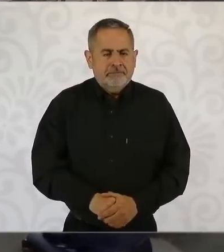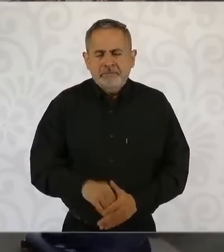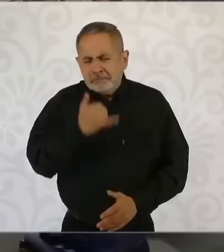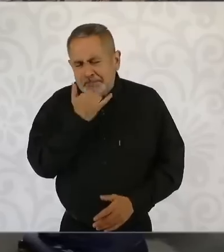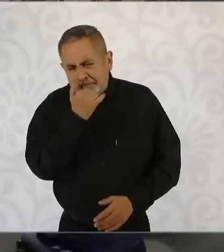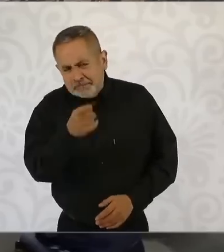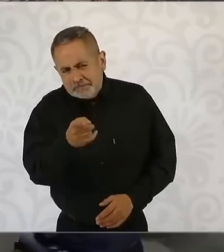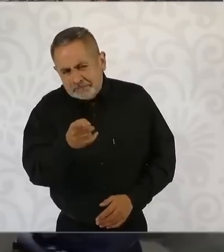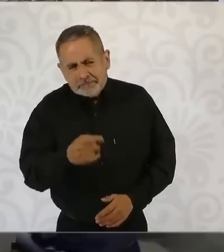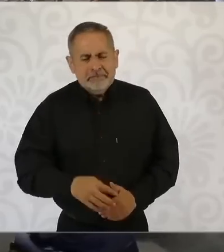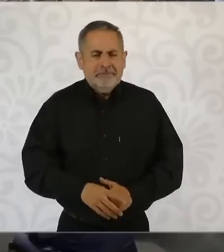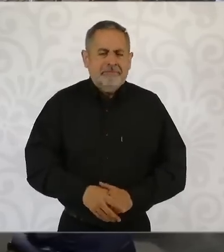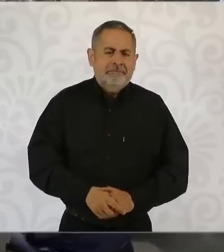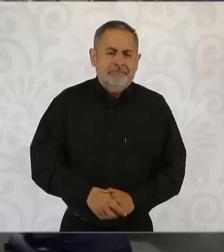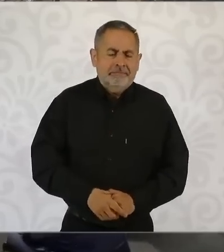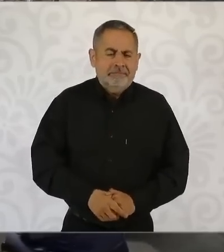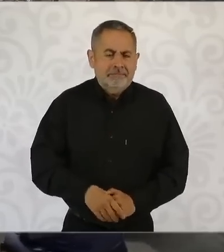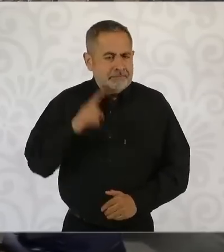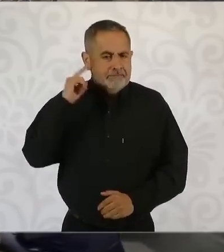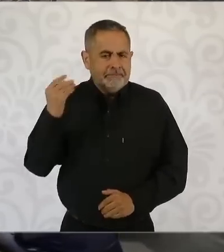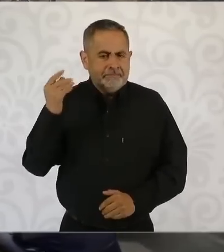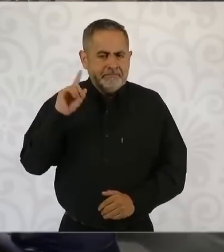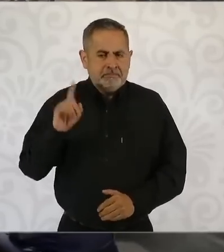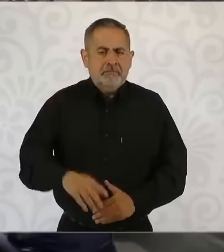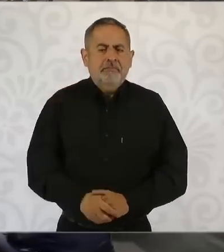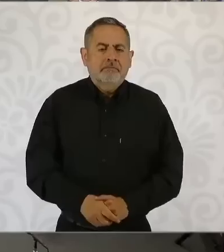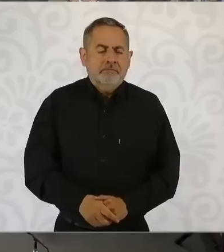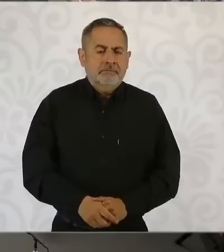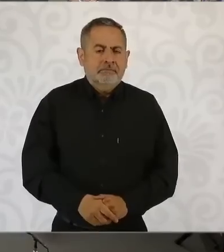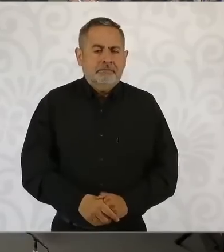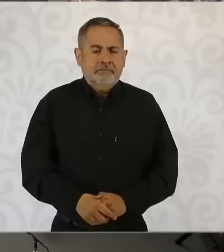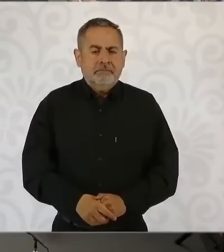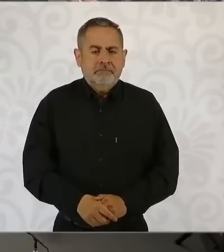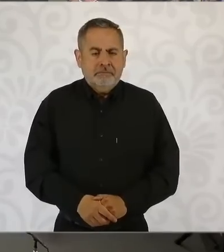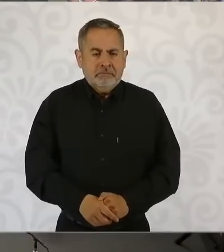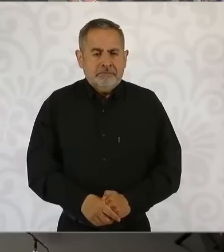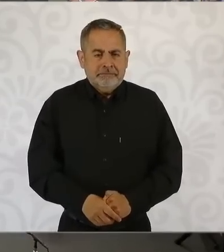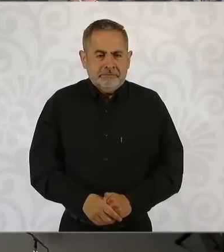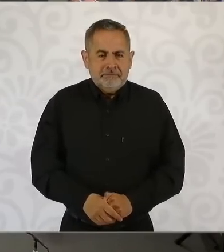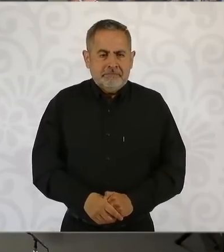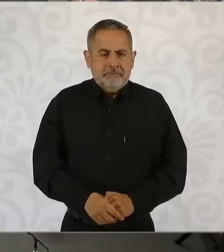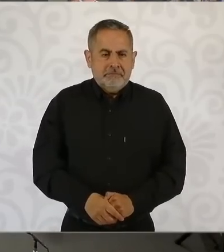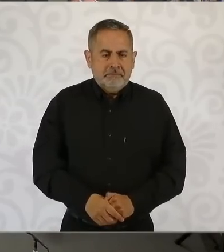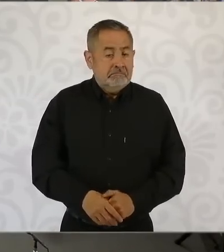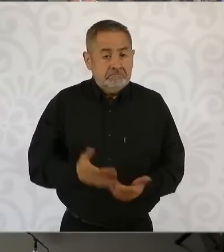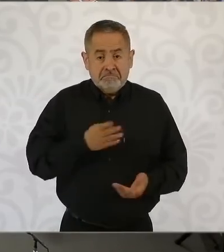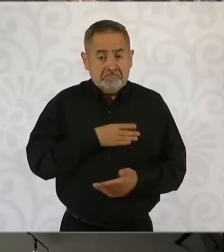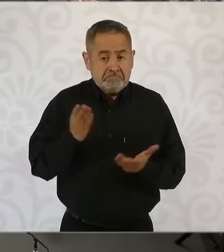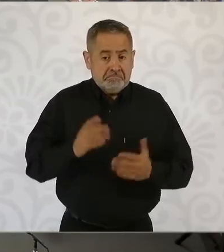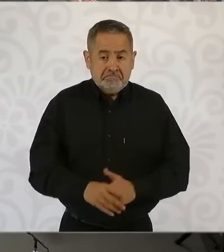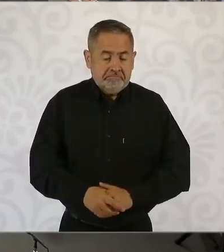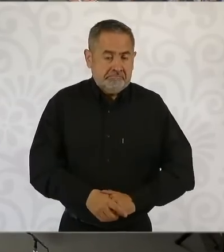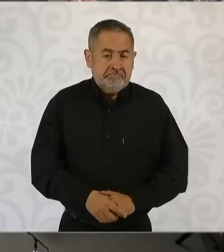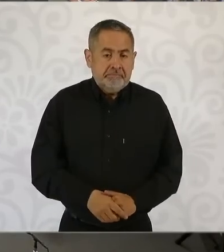¿Perdón? Preguntar sobre lo que dijo Banco de América por apostar sobre el peso. Ah, pues qué bueno.